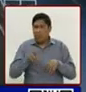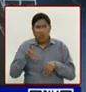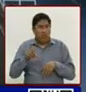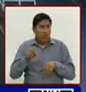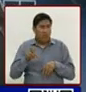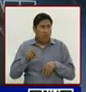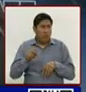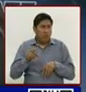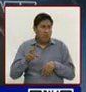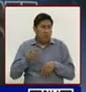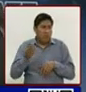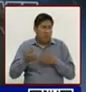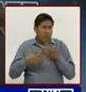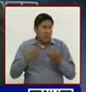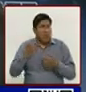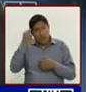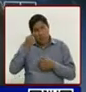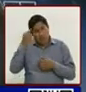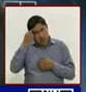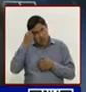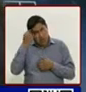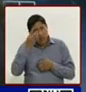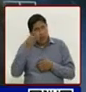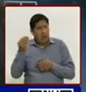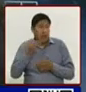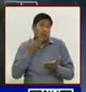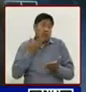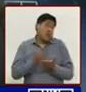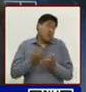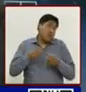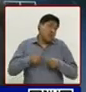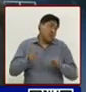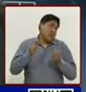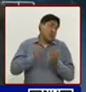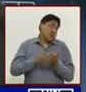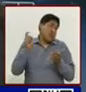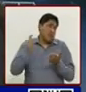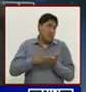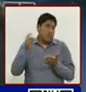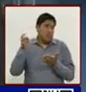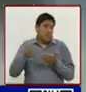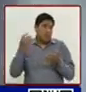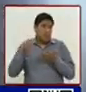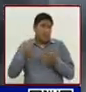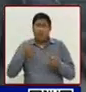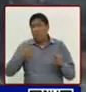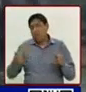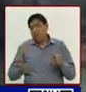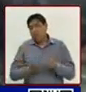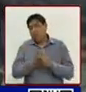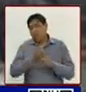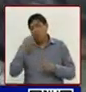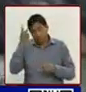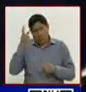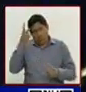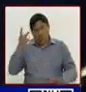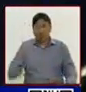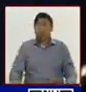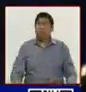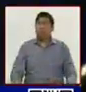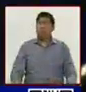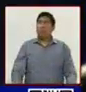el del gobierno, y bueno, sigue con esta persecución política.